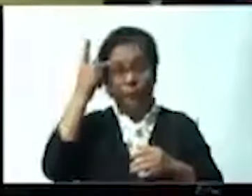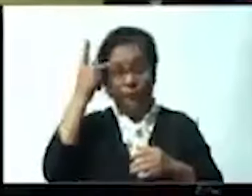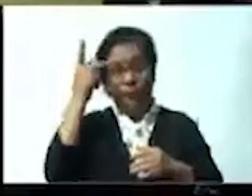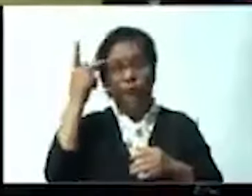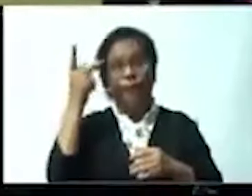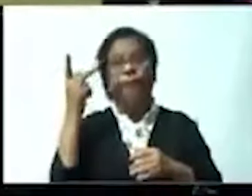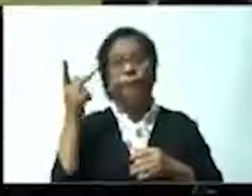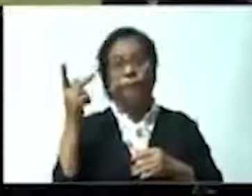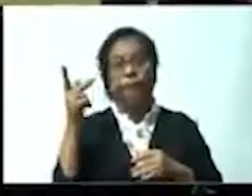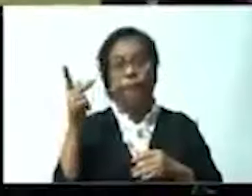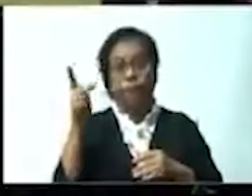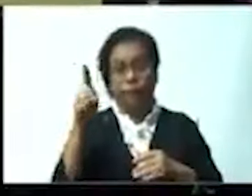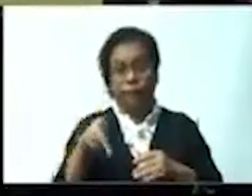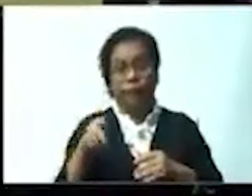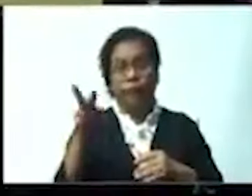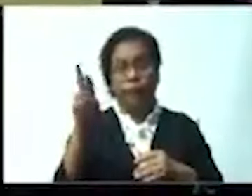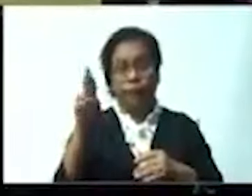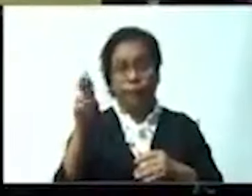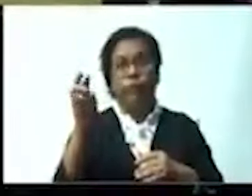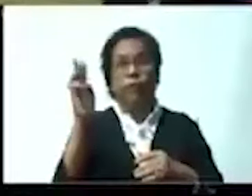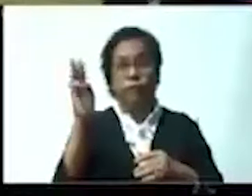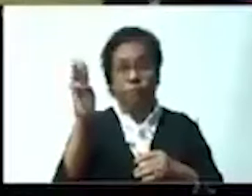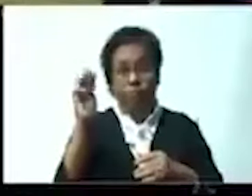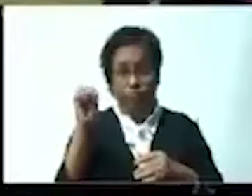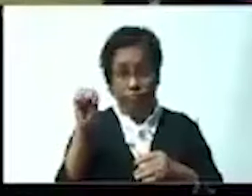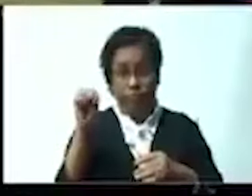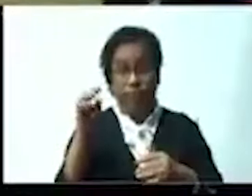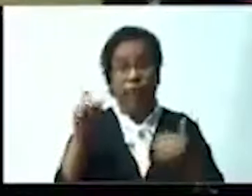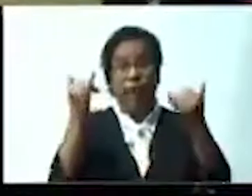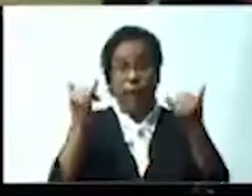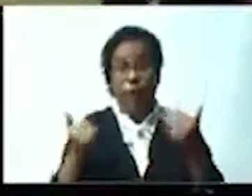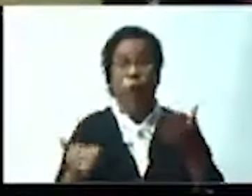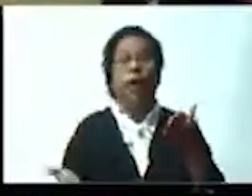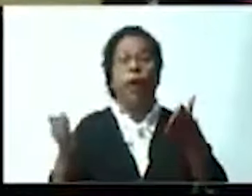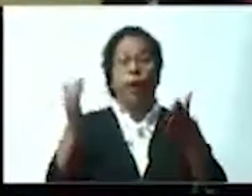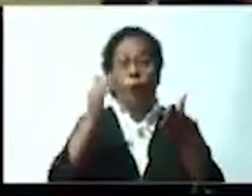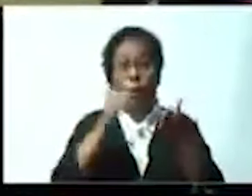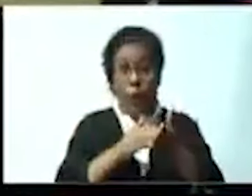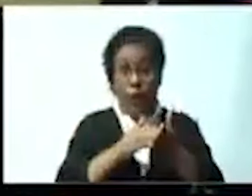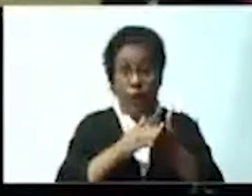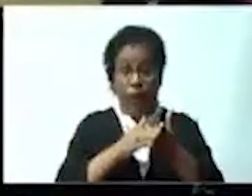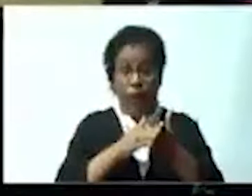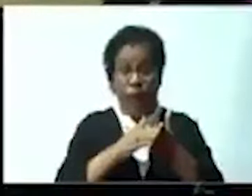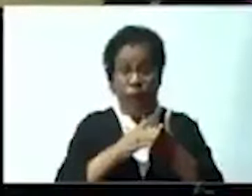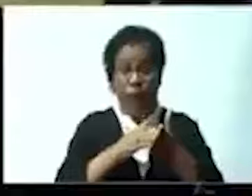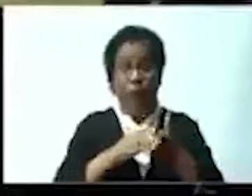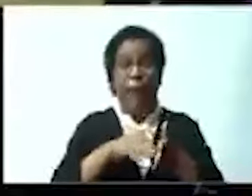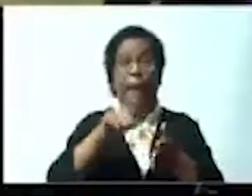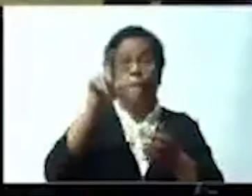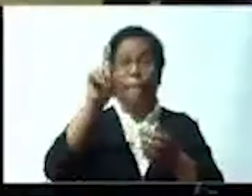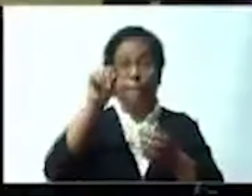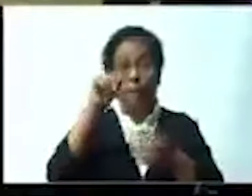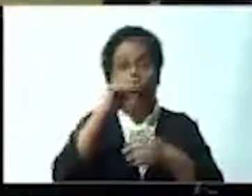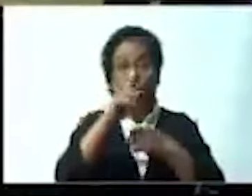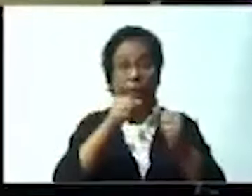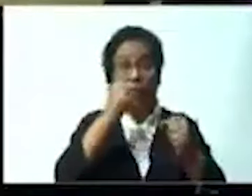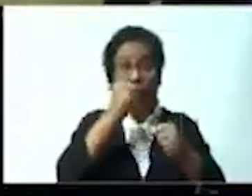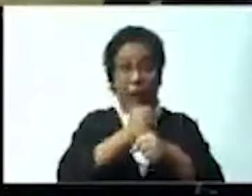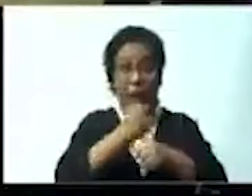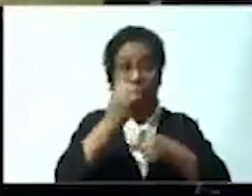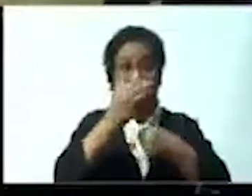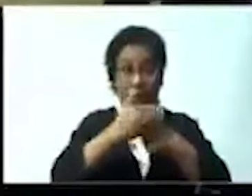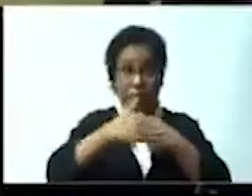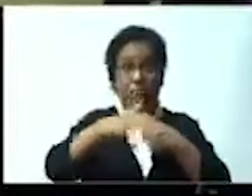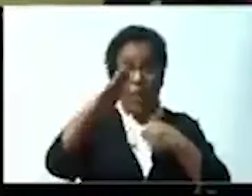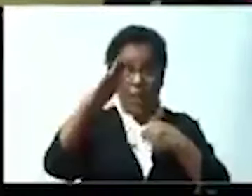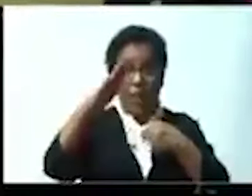2023, 24 años después, estamos ante los mismos protagonistas. Y